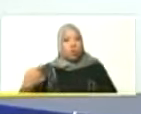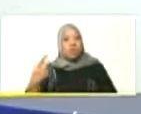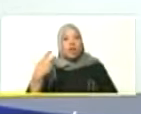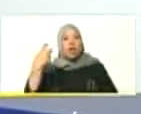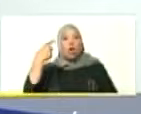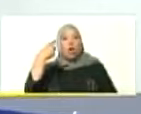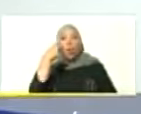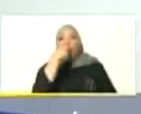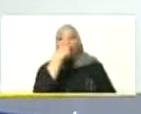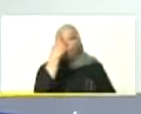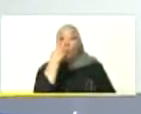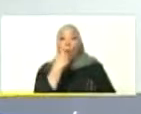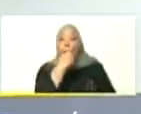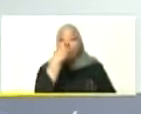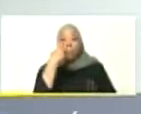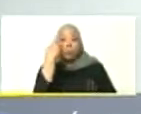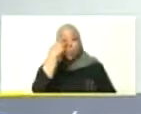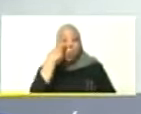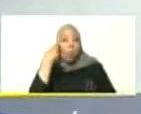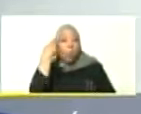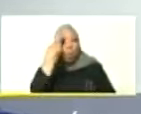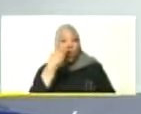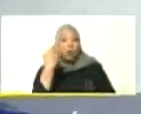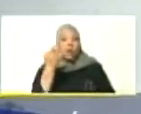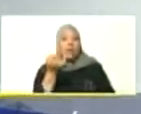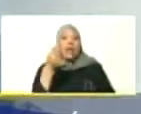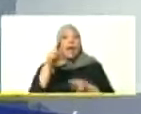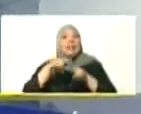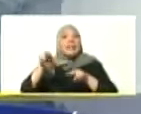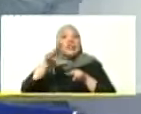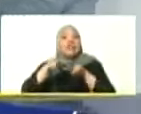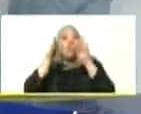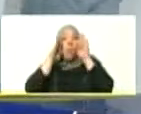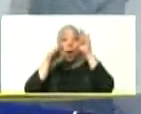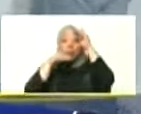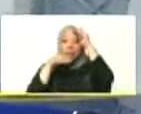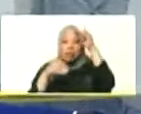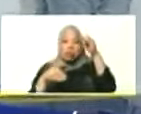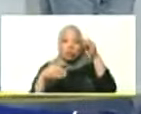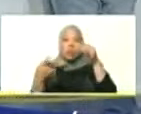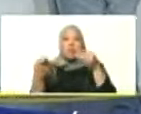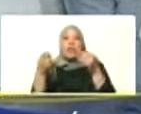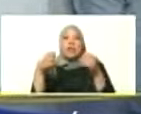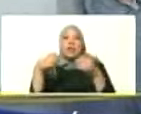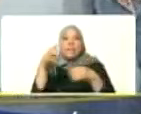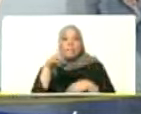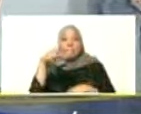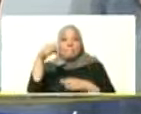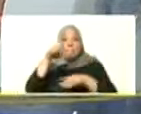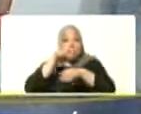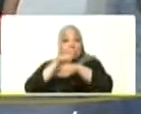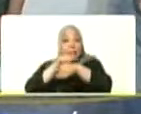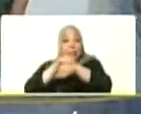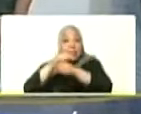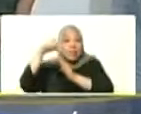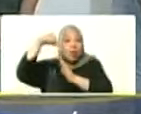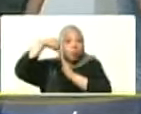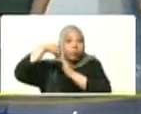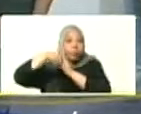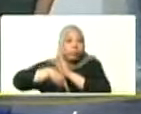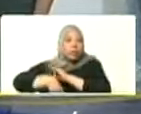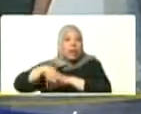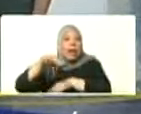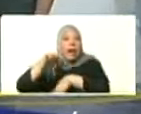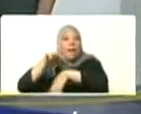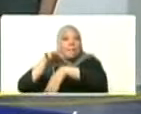otorrino, odontología, cardiología, pediatría, ginecología, medicina interna, neurología,